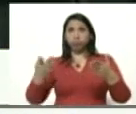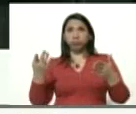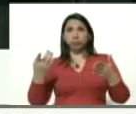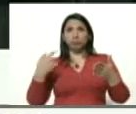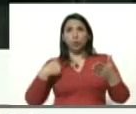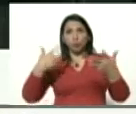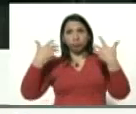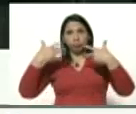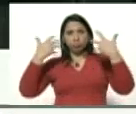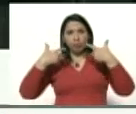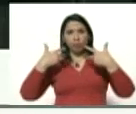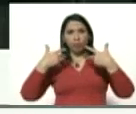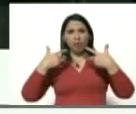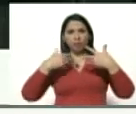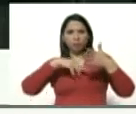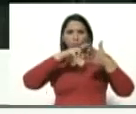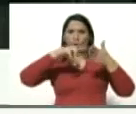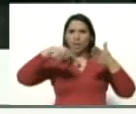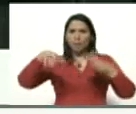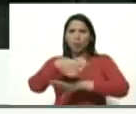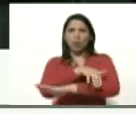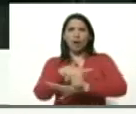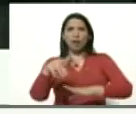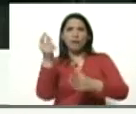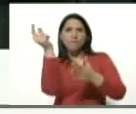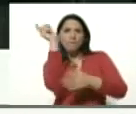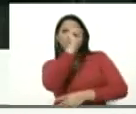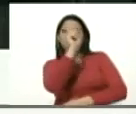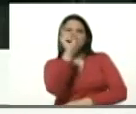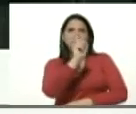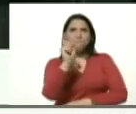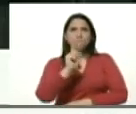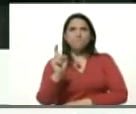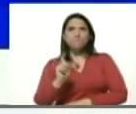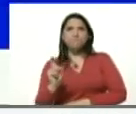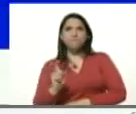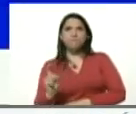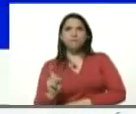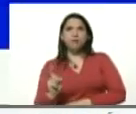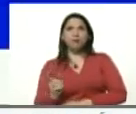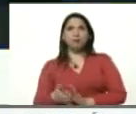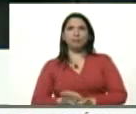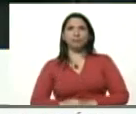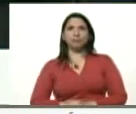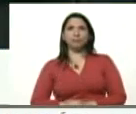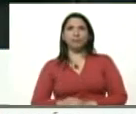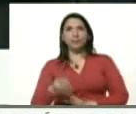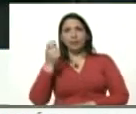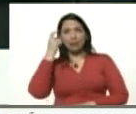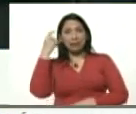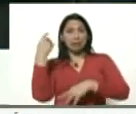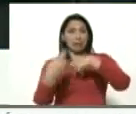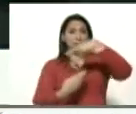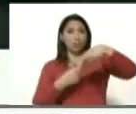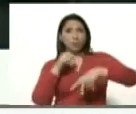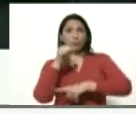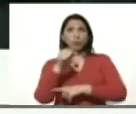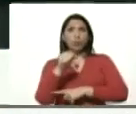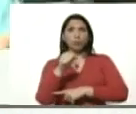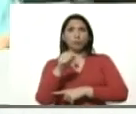en el muralismo de calle, en el graffiti, pintando consignas el día de revolución. ¿Verdad,